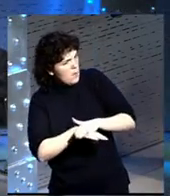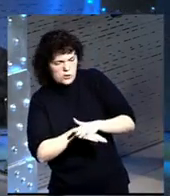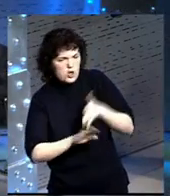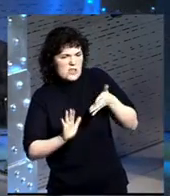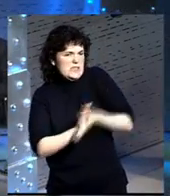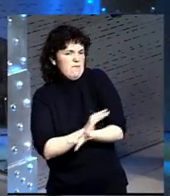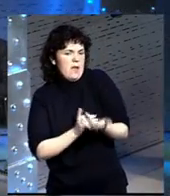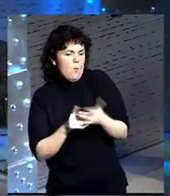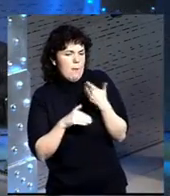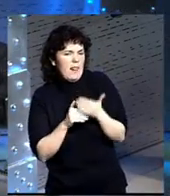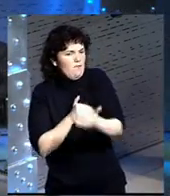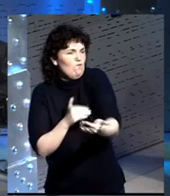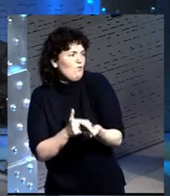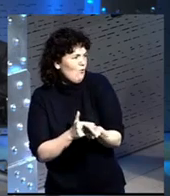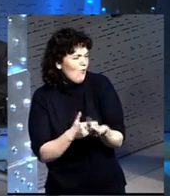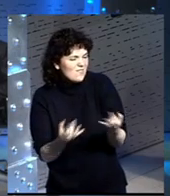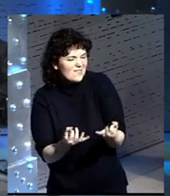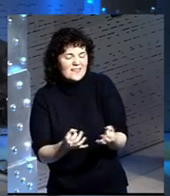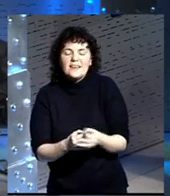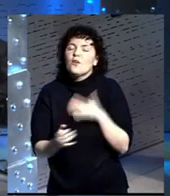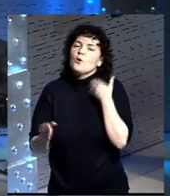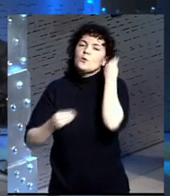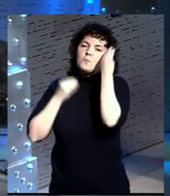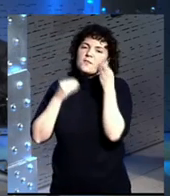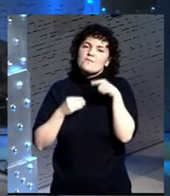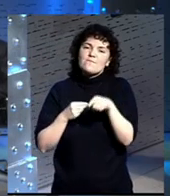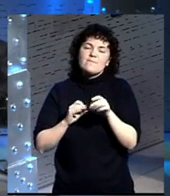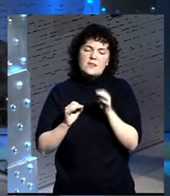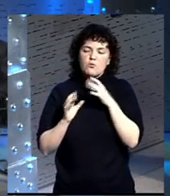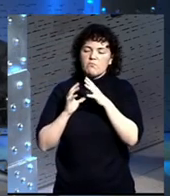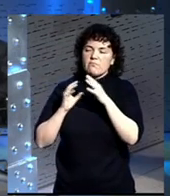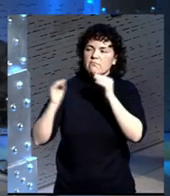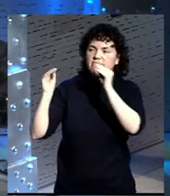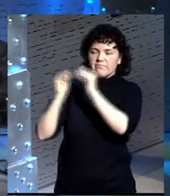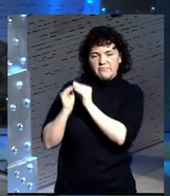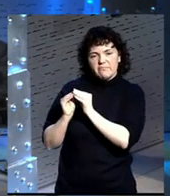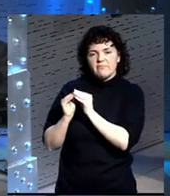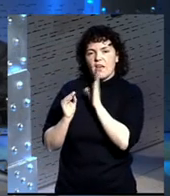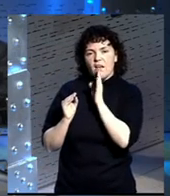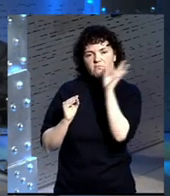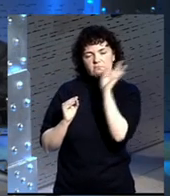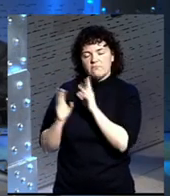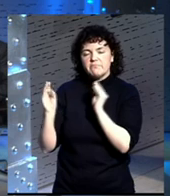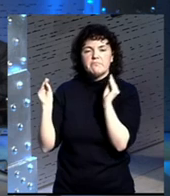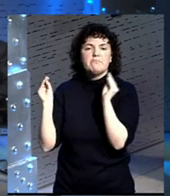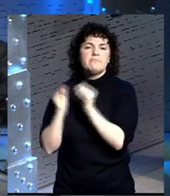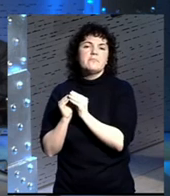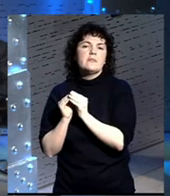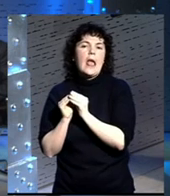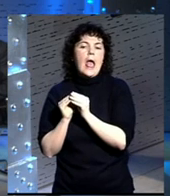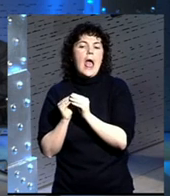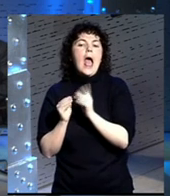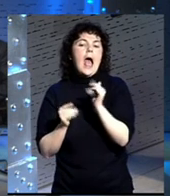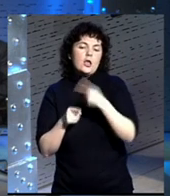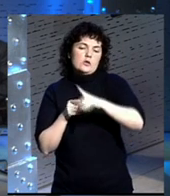estamos? No, yo creo que efectivamente estoy de acuerdo con lo que se ha dicho. Hay una demanda